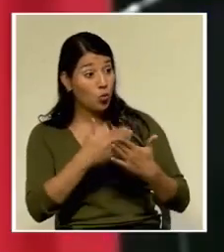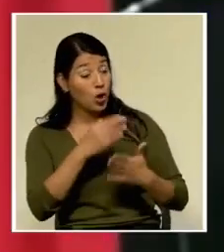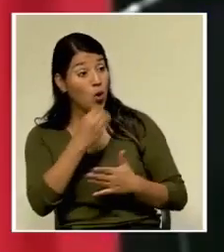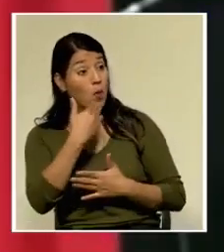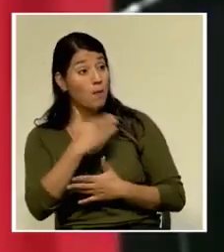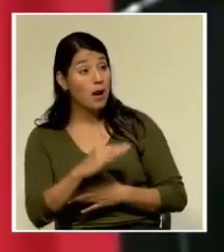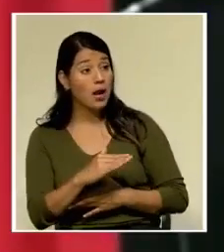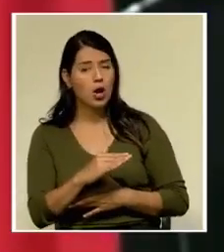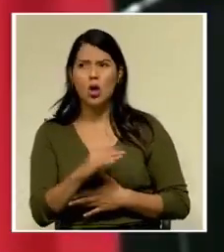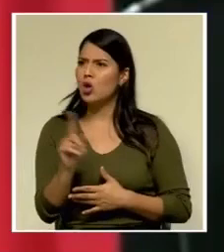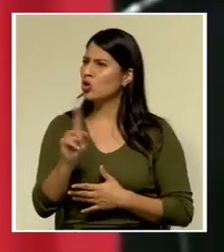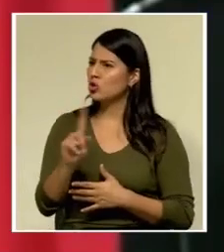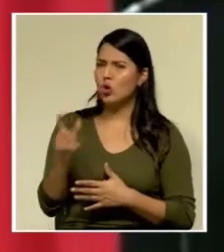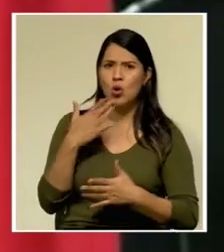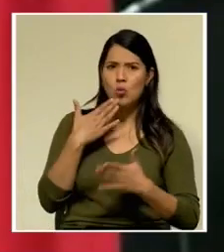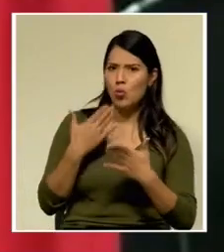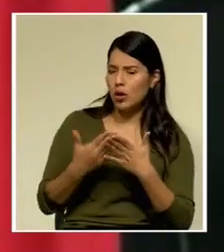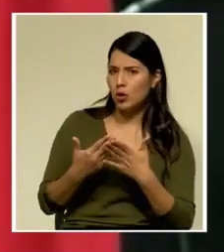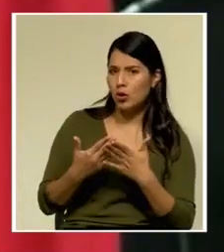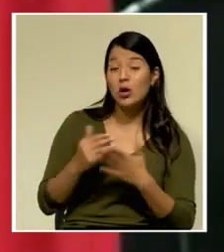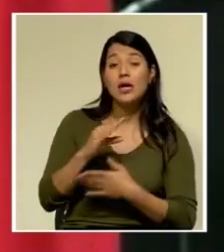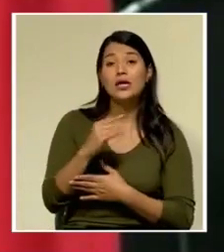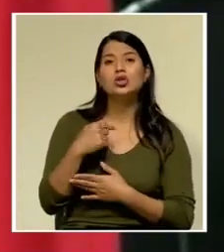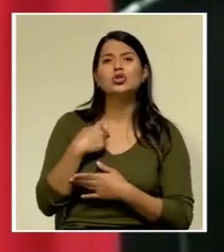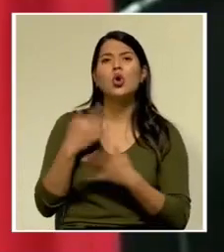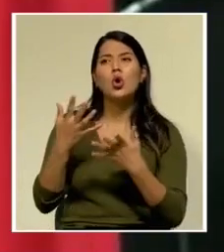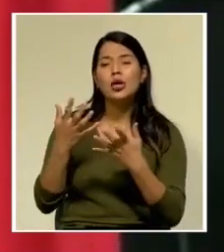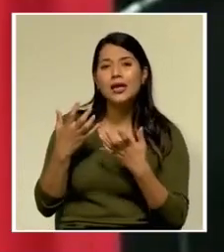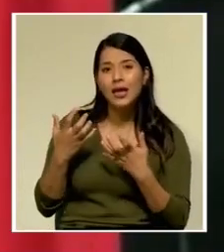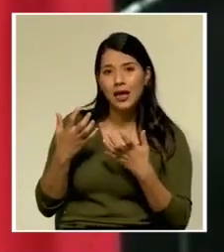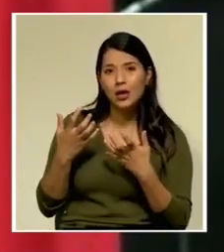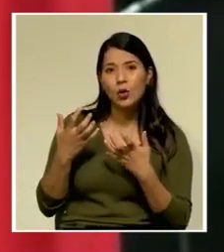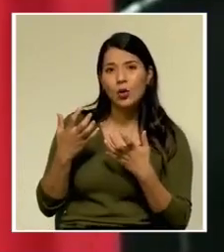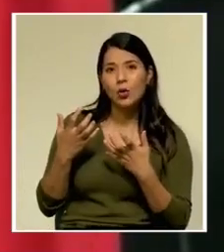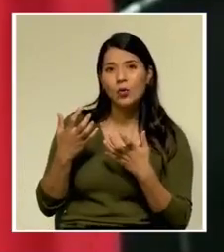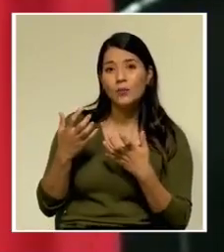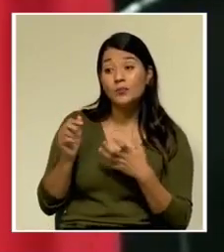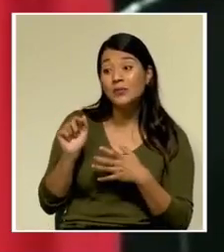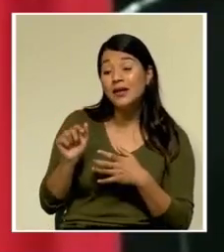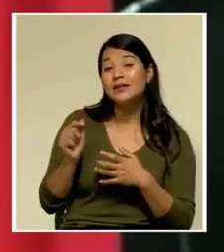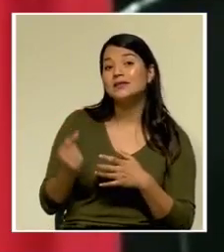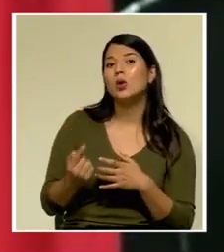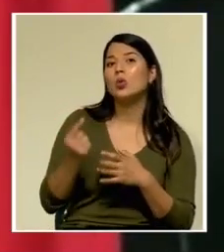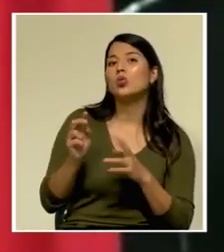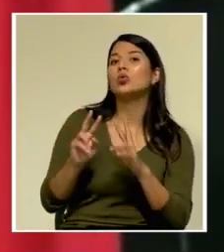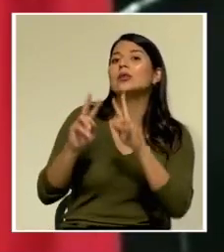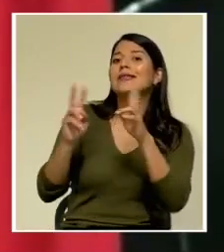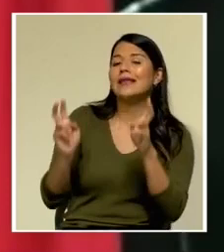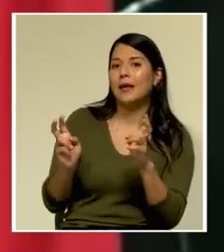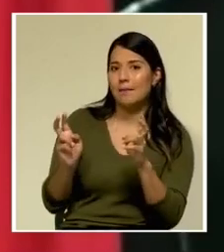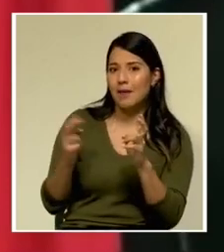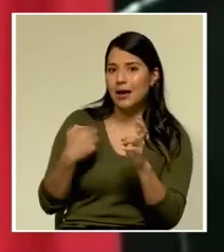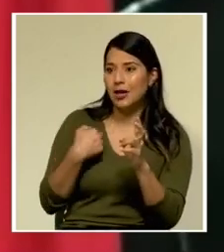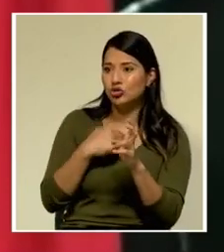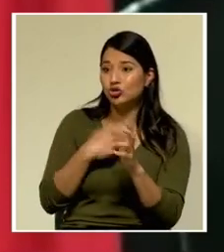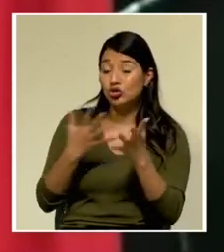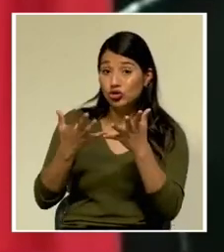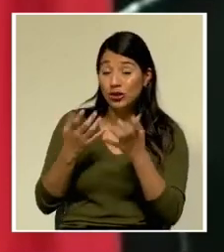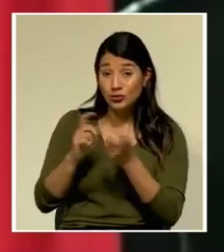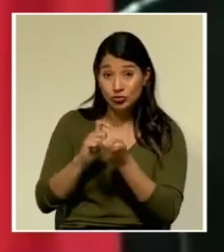No, no es para nada bueno y quiero que sea uno de los tantos elementos que entremos a gobierno a